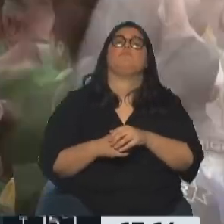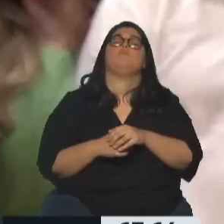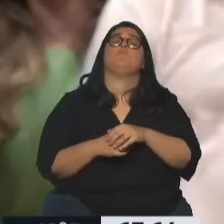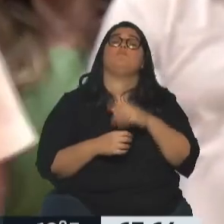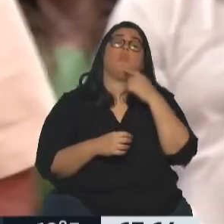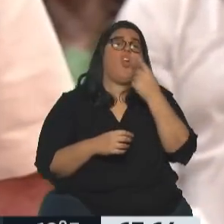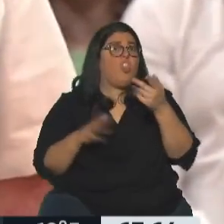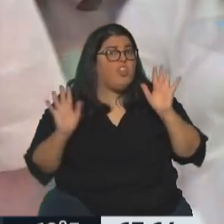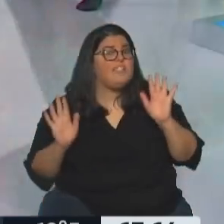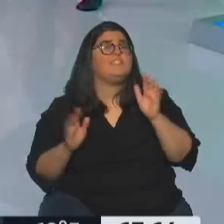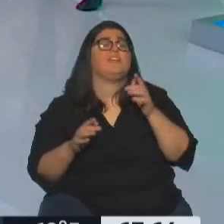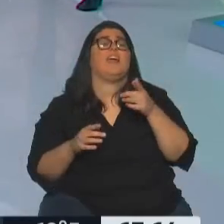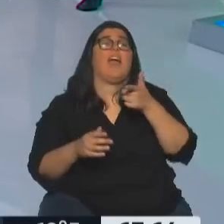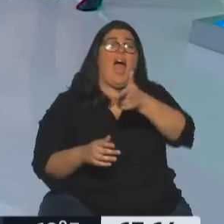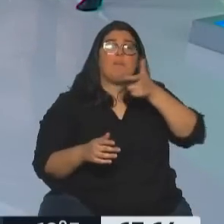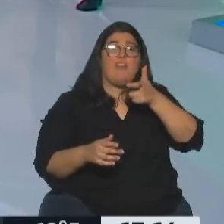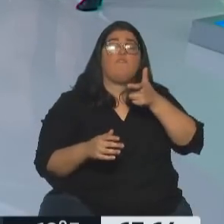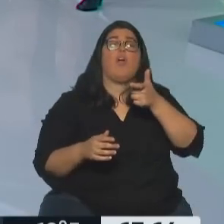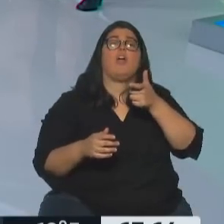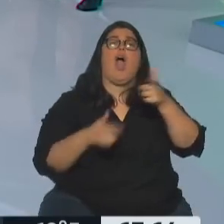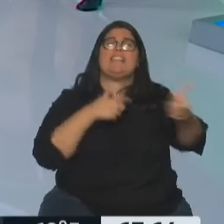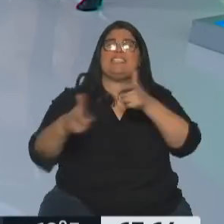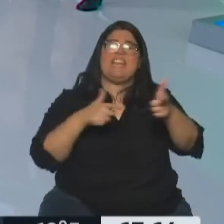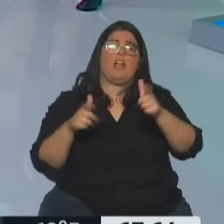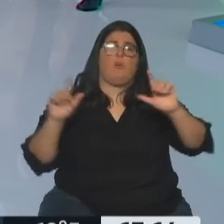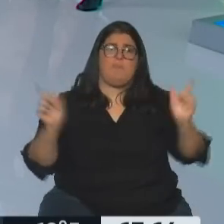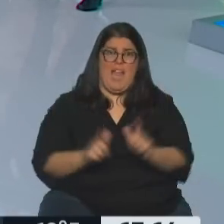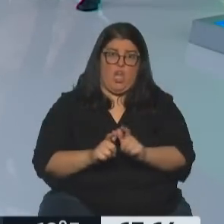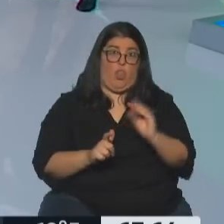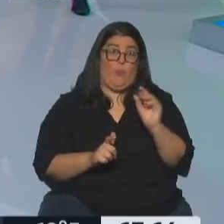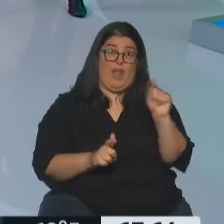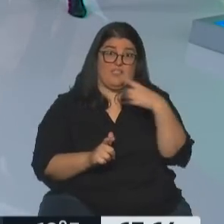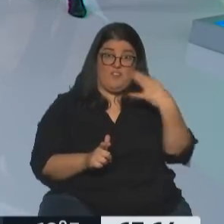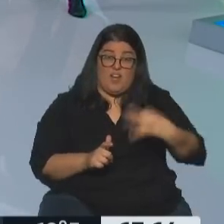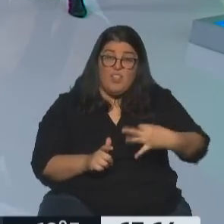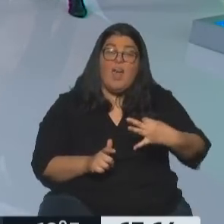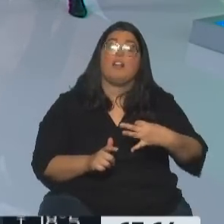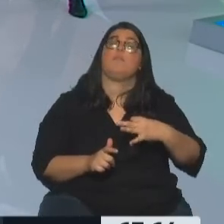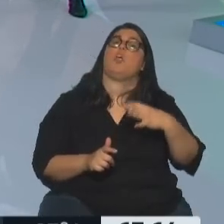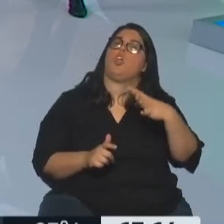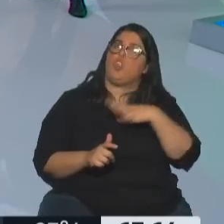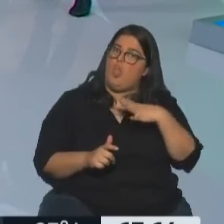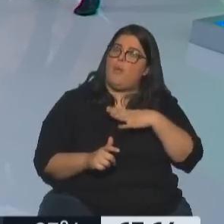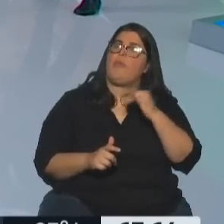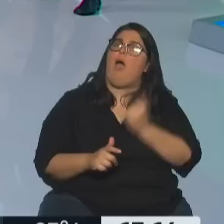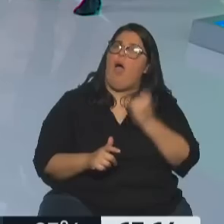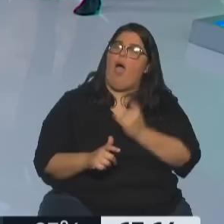bajaron, descendieron, sí, con armas de fuego, eso es una realidad de los últimos años de Brasil, sí sigue teniendo, Pablo, una de las tasas de